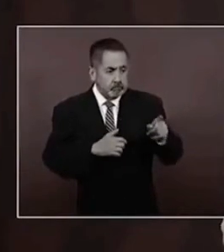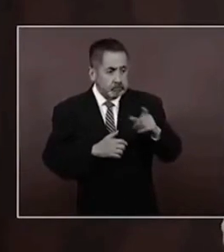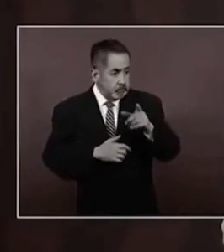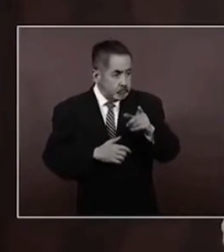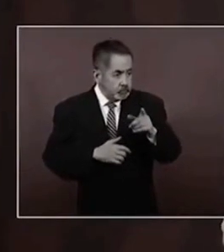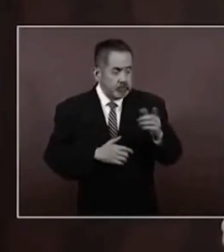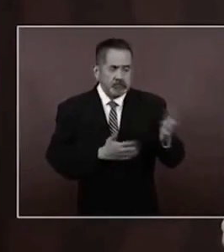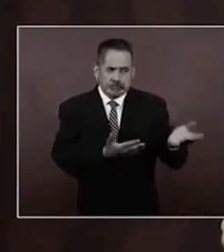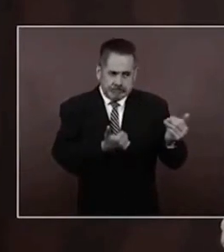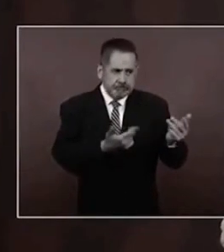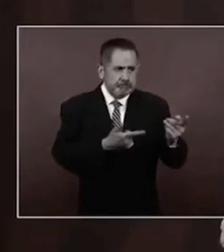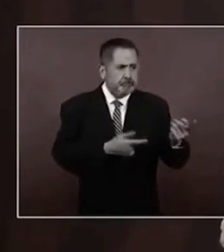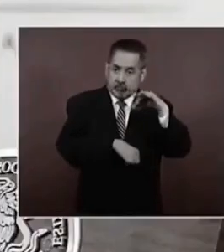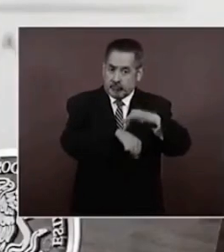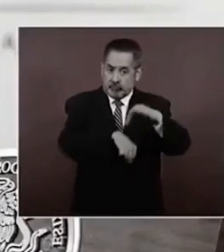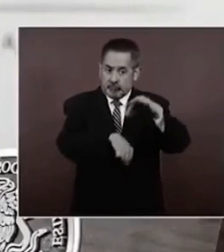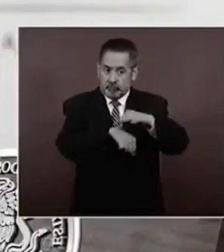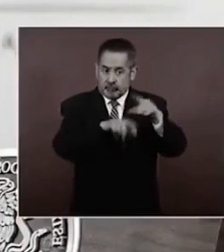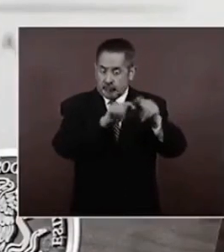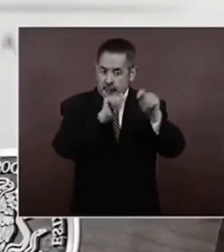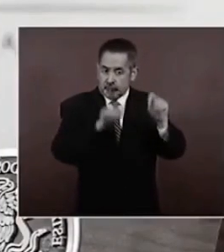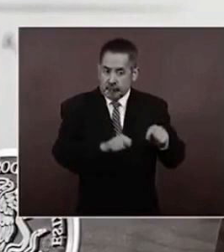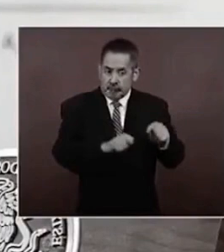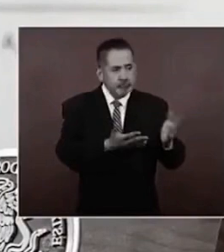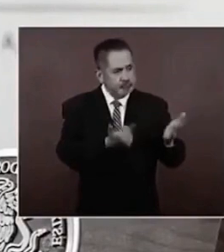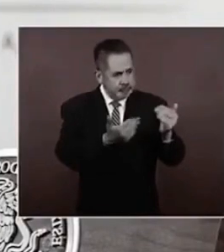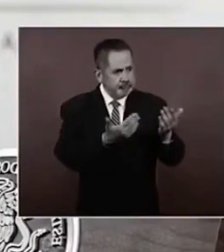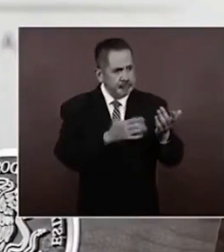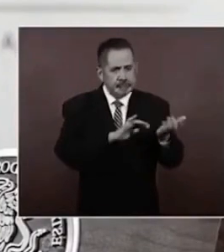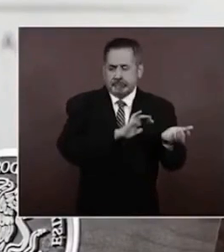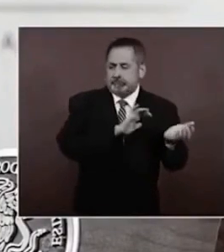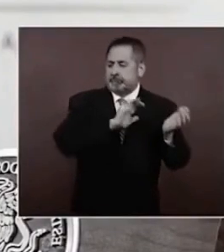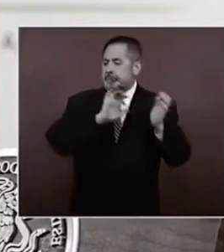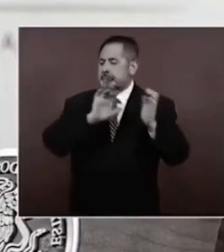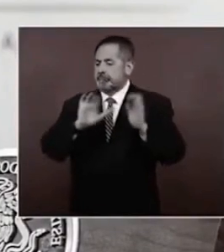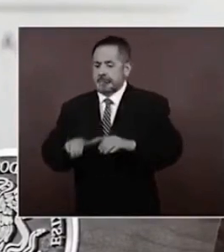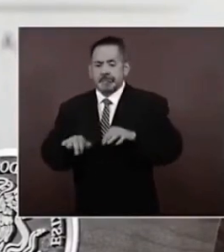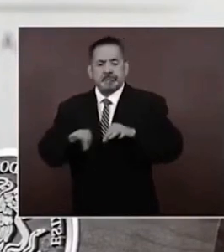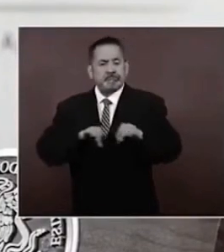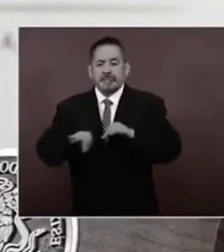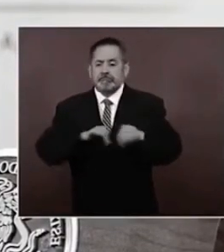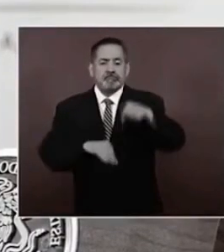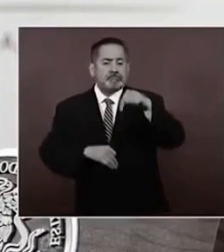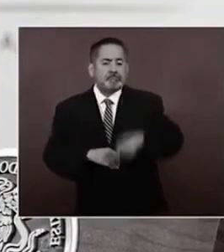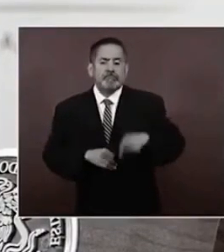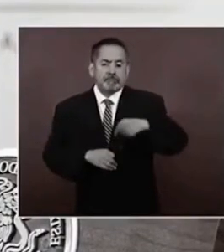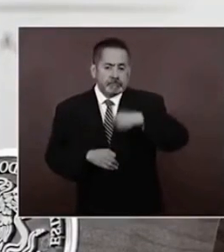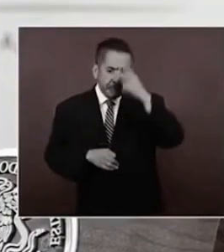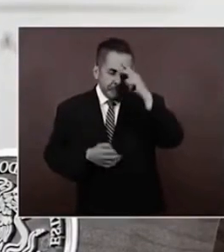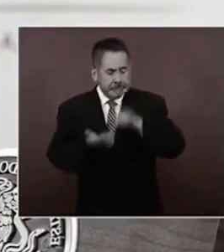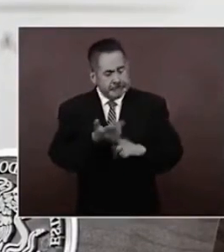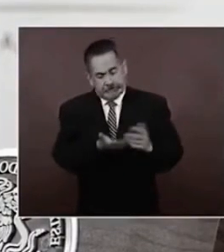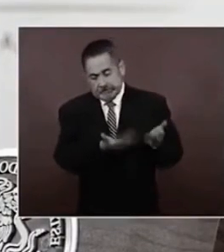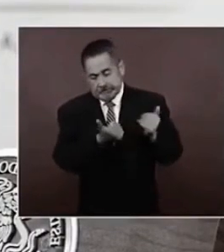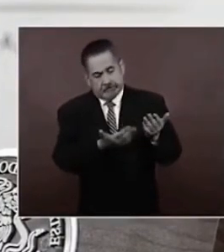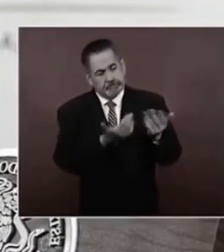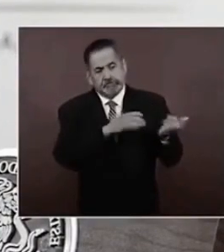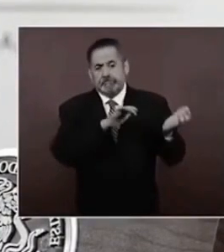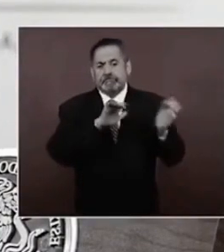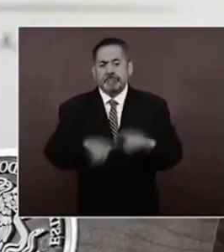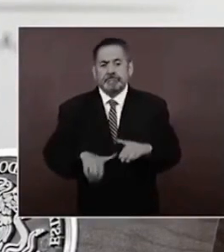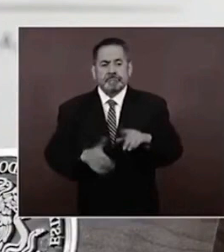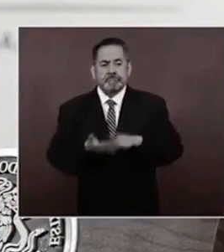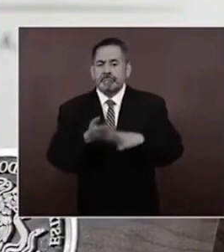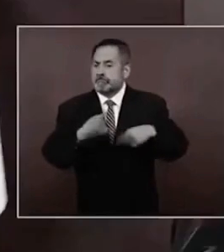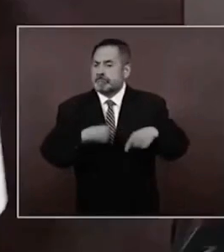contratar médicos de Cuba que van a venir a trabajar a